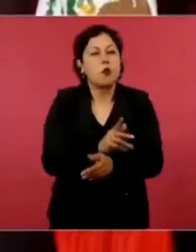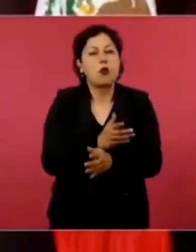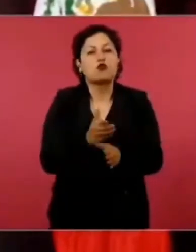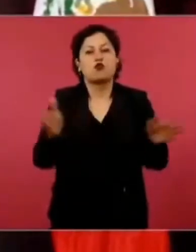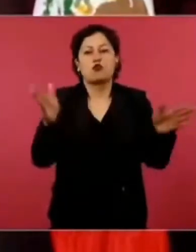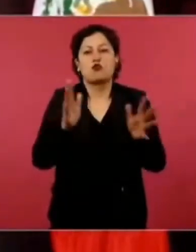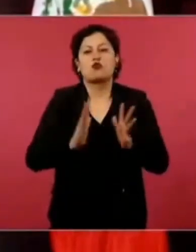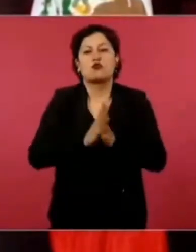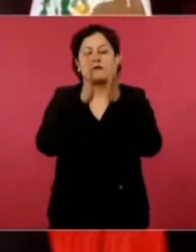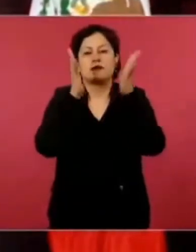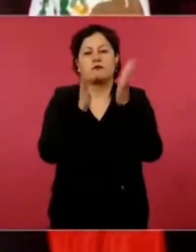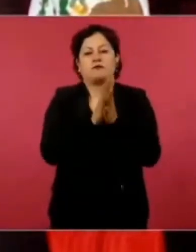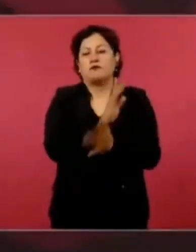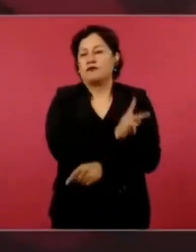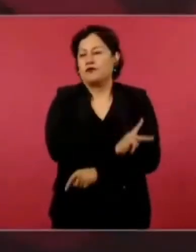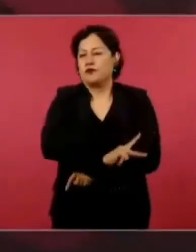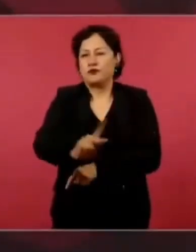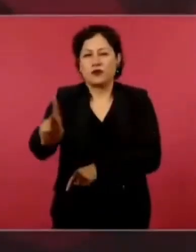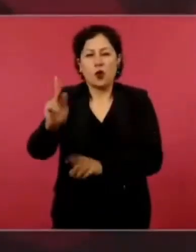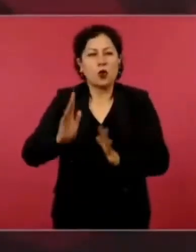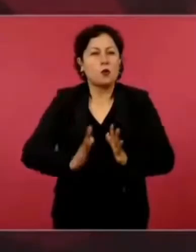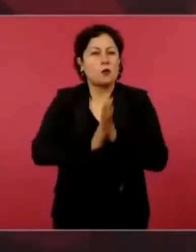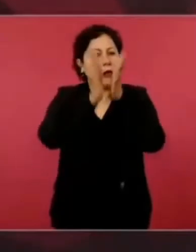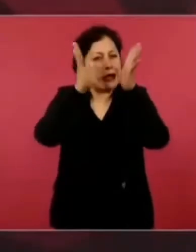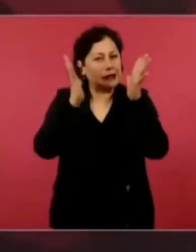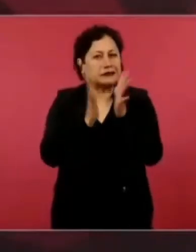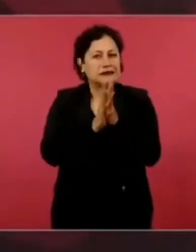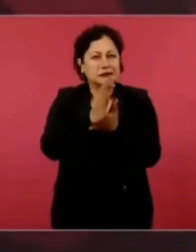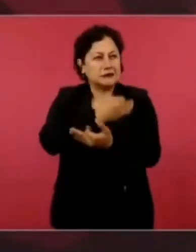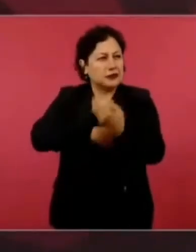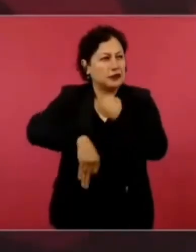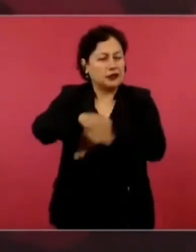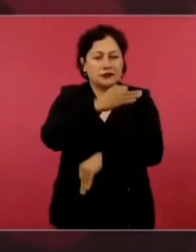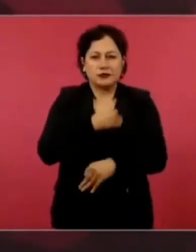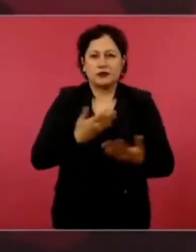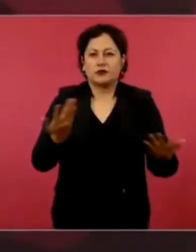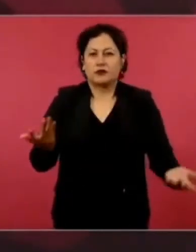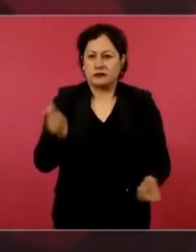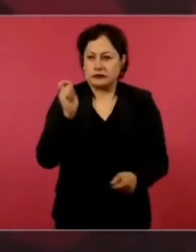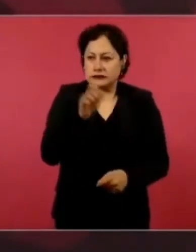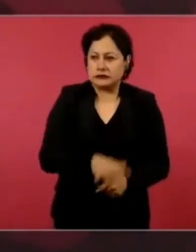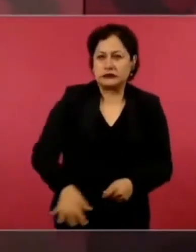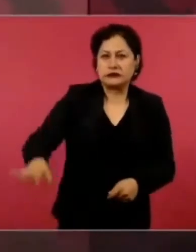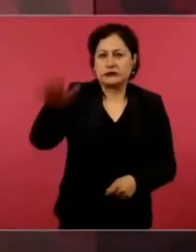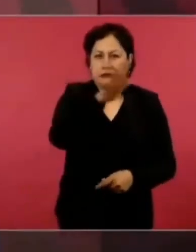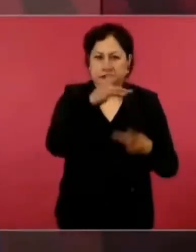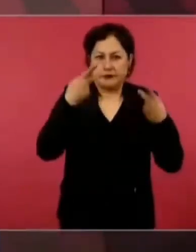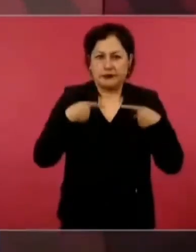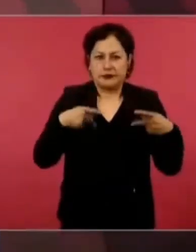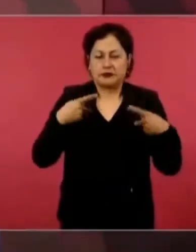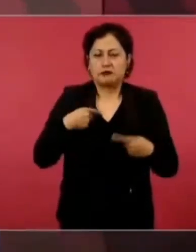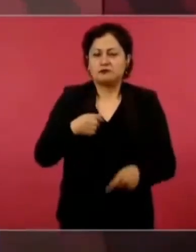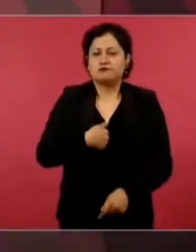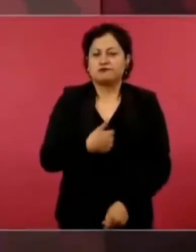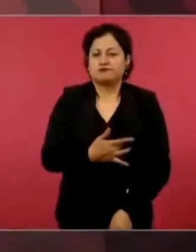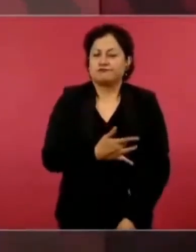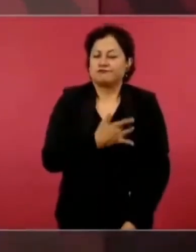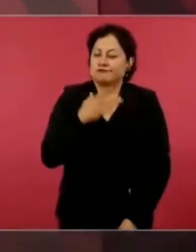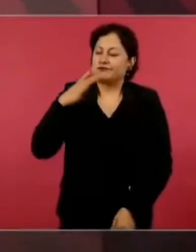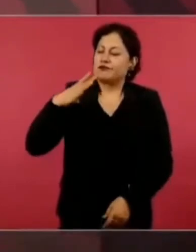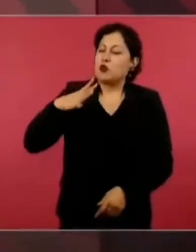que sea el pueblo. Yo me siento muy orgulloso porque hay 35 millones de